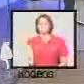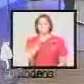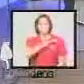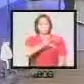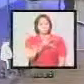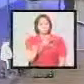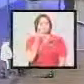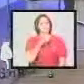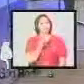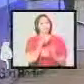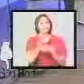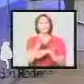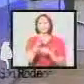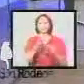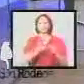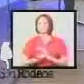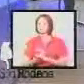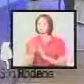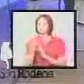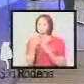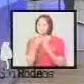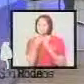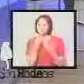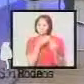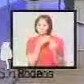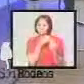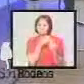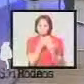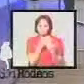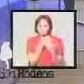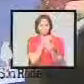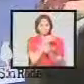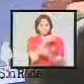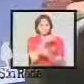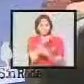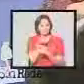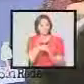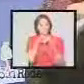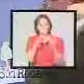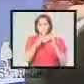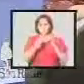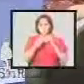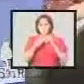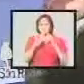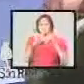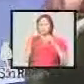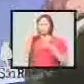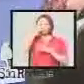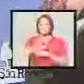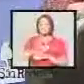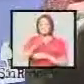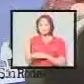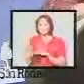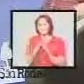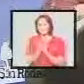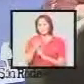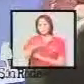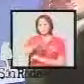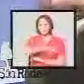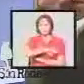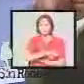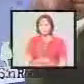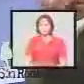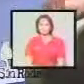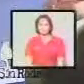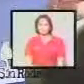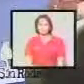ser el canal del pueblo, aquel que trata de acercarse y de estar cerca de esa población maravillosa que siempre está con nosotros,